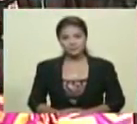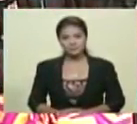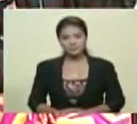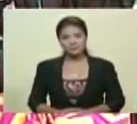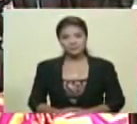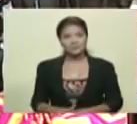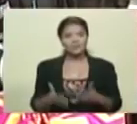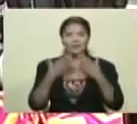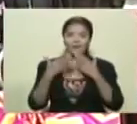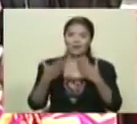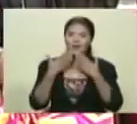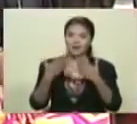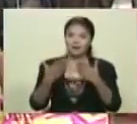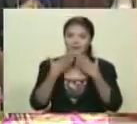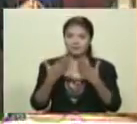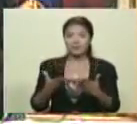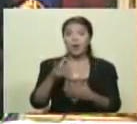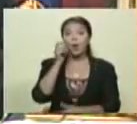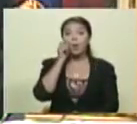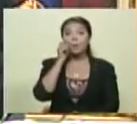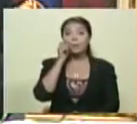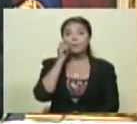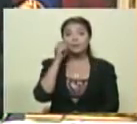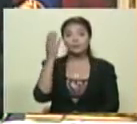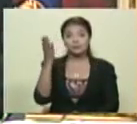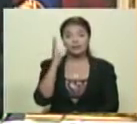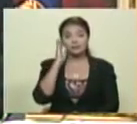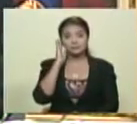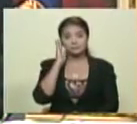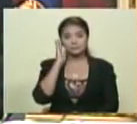muchas gracias a Daniel.